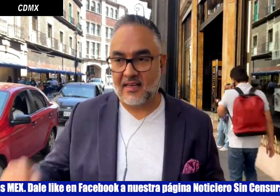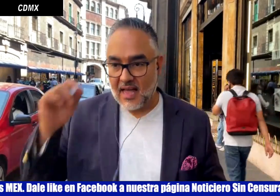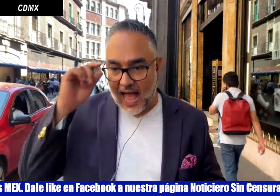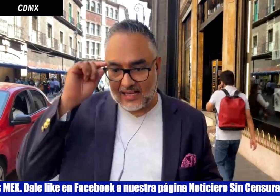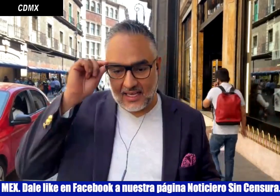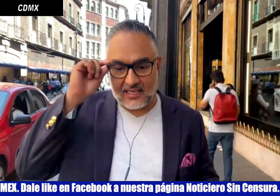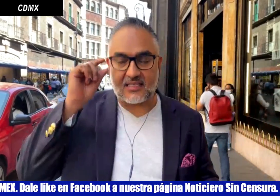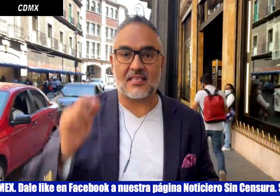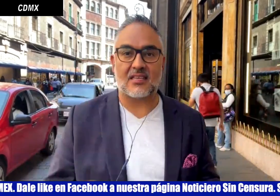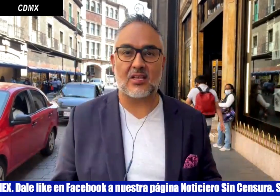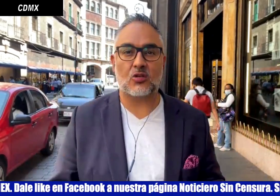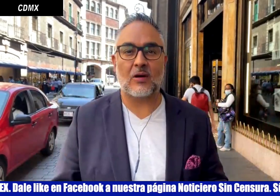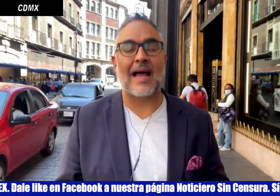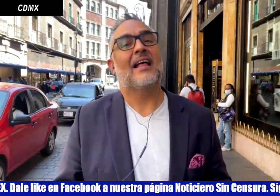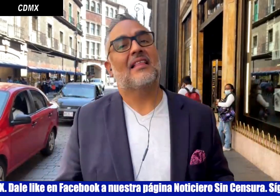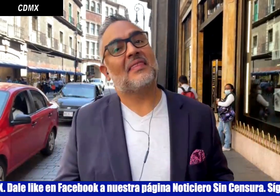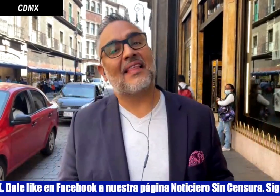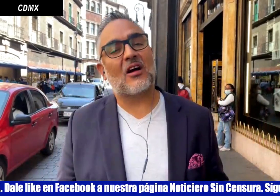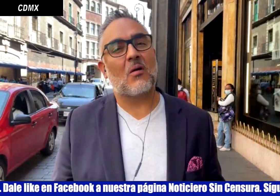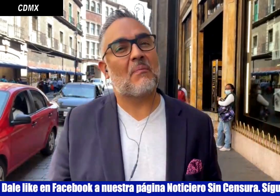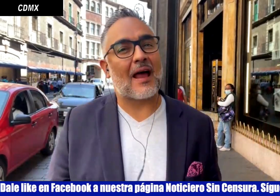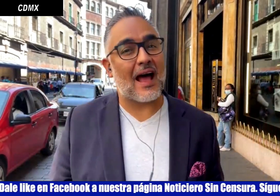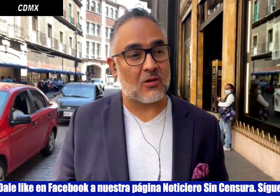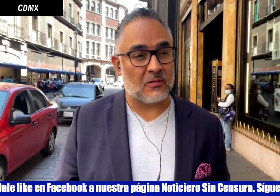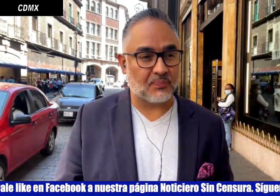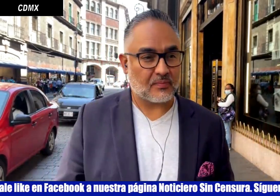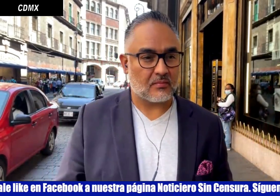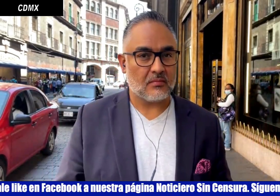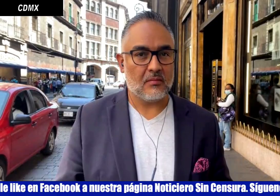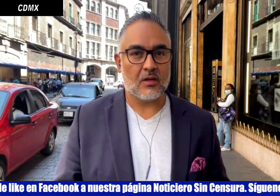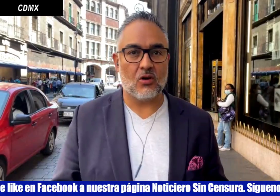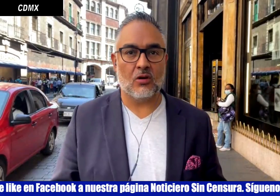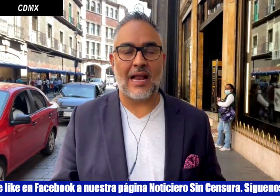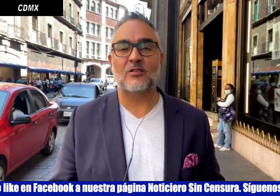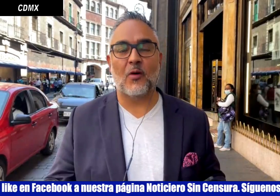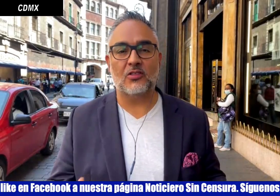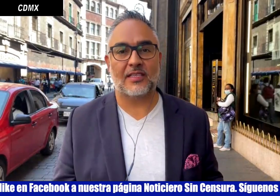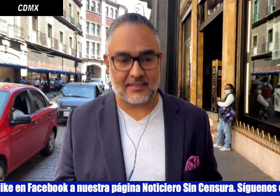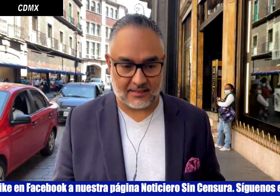diariamente aquí en Sin Censura. Nada comparado con las voces